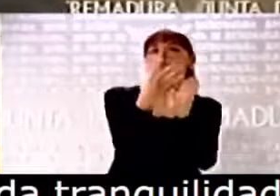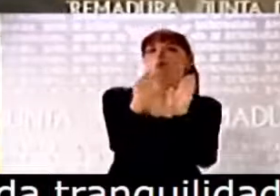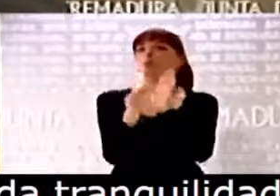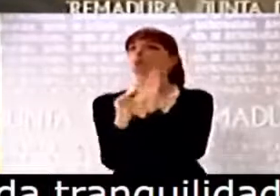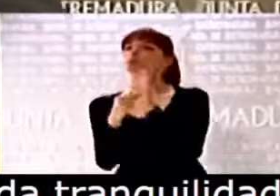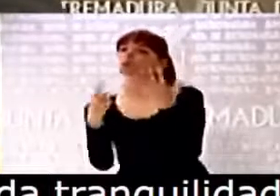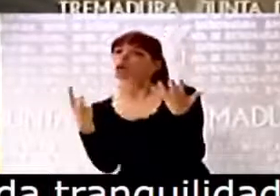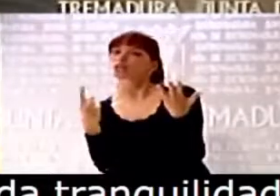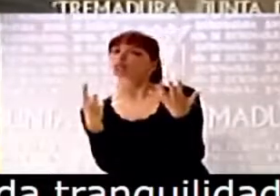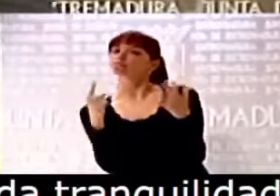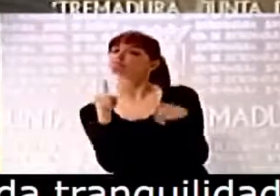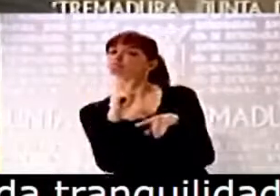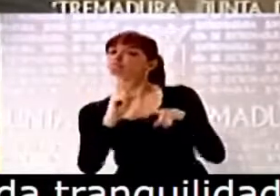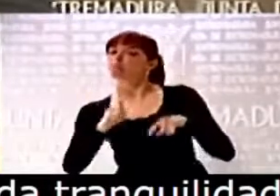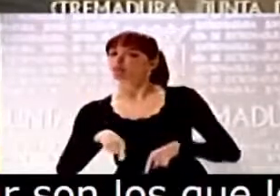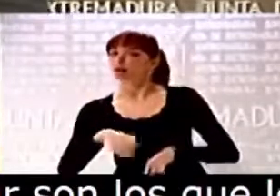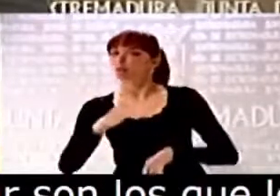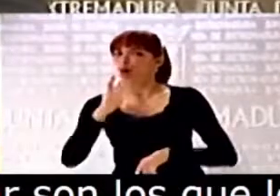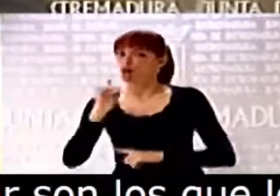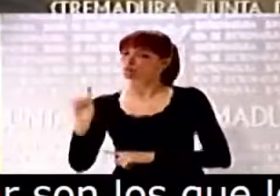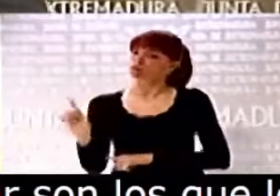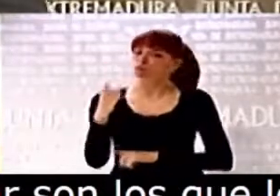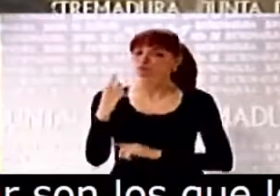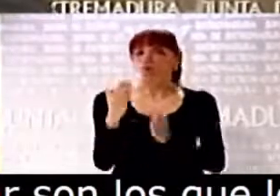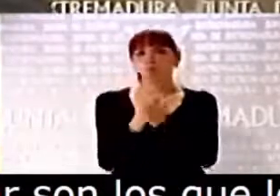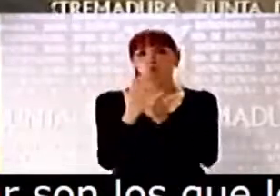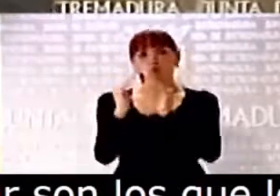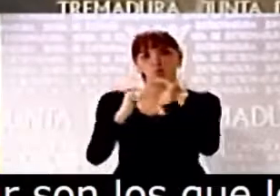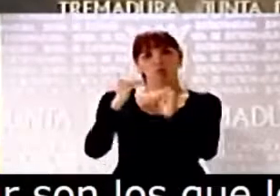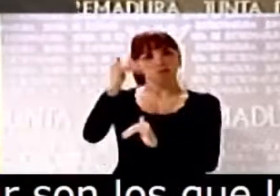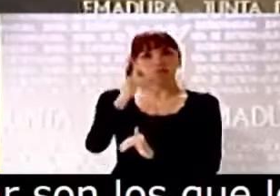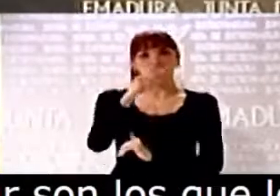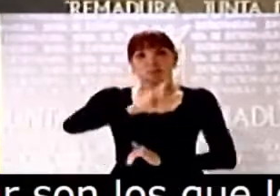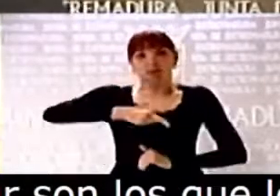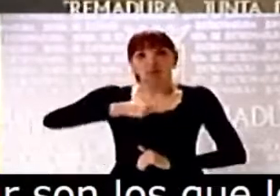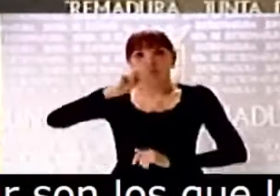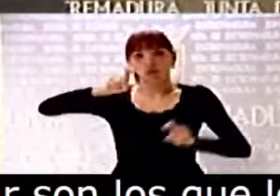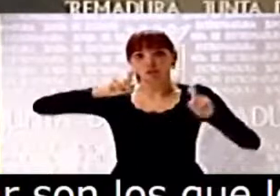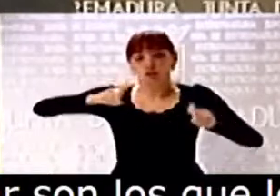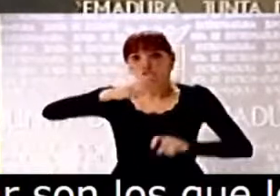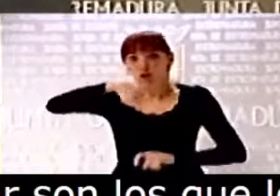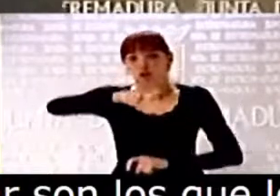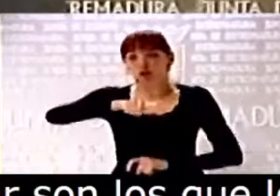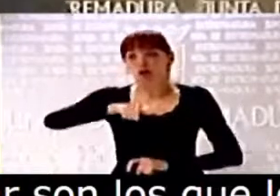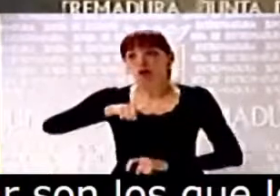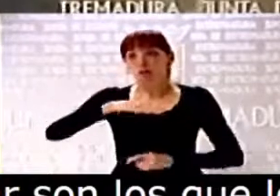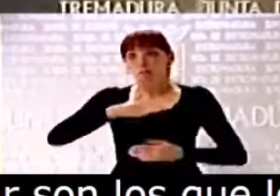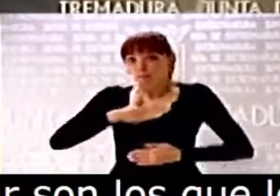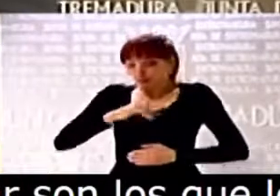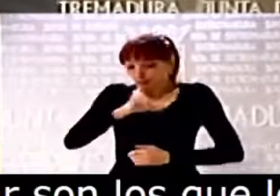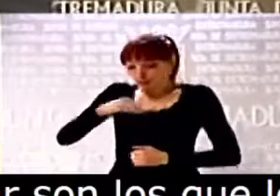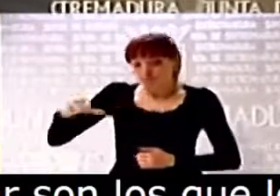el que debe determinar si ese chico puede o esa chica puede o no progresar. A mí que sean los docentes, los profesores y